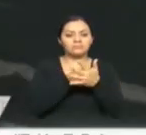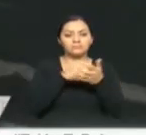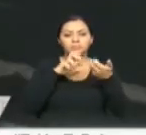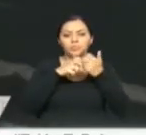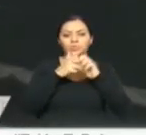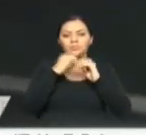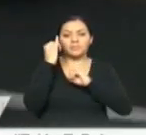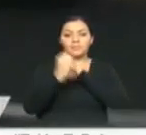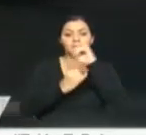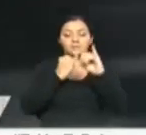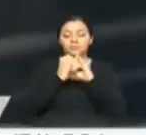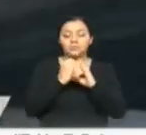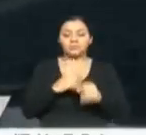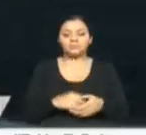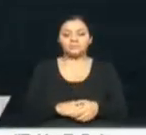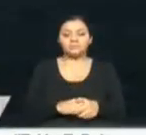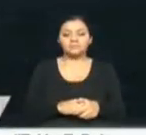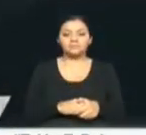extranjero.